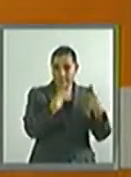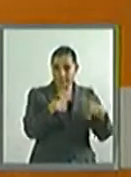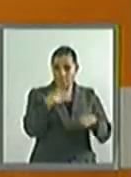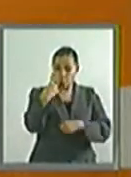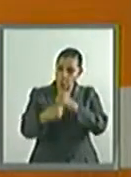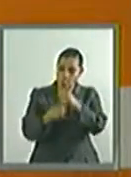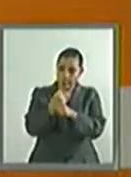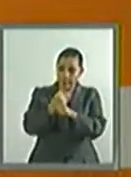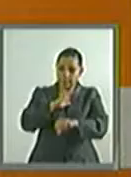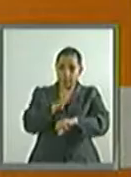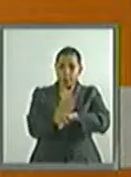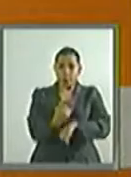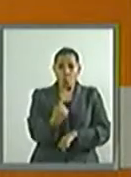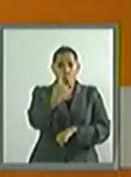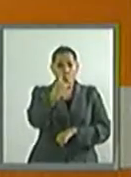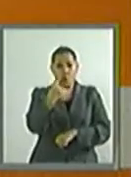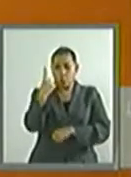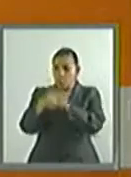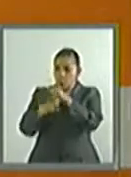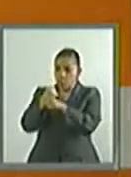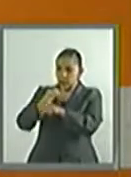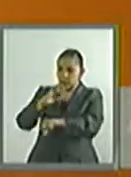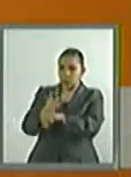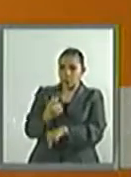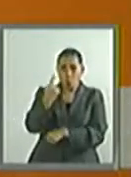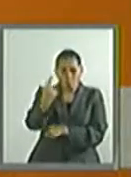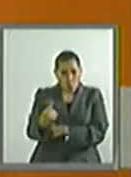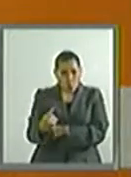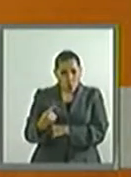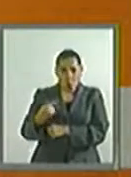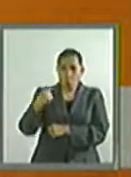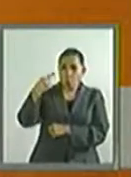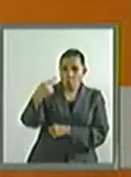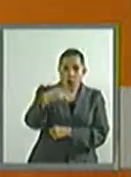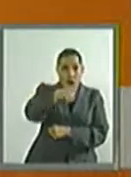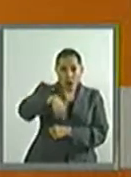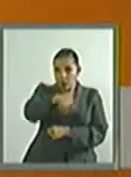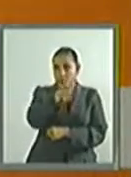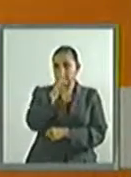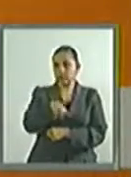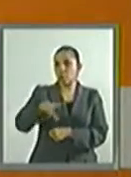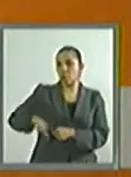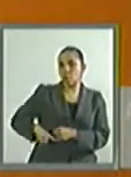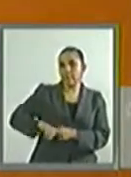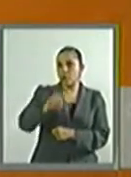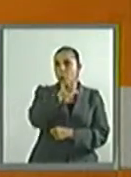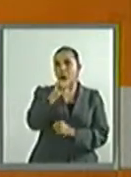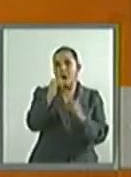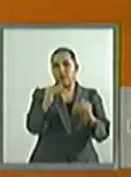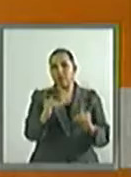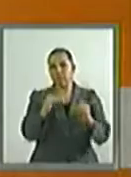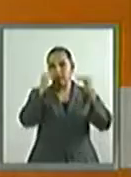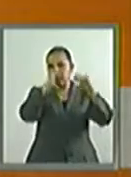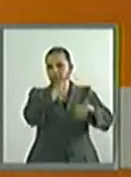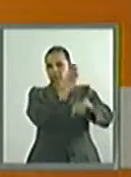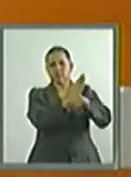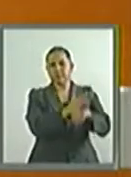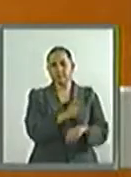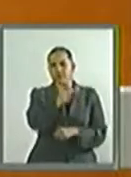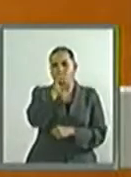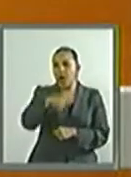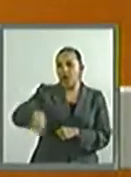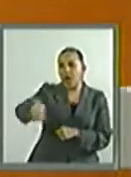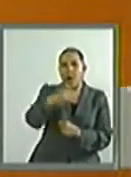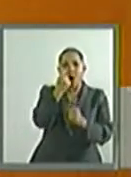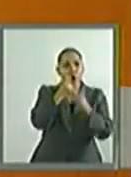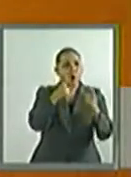rango, además esto hay que decirlo, sino que más bien son chivos expiatorios. Yo me recuerdo mucho de una frase que decía